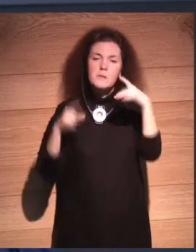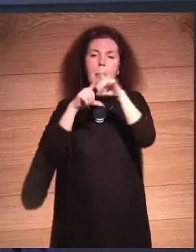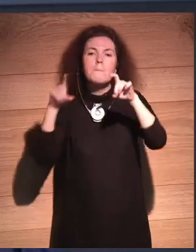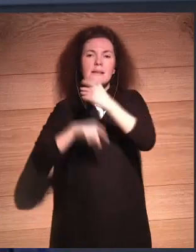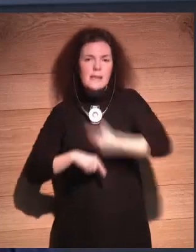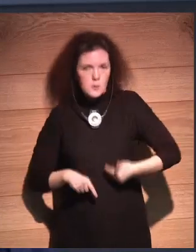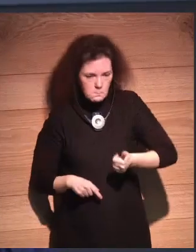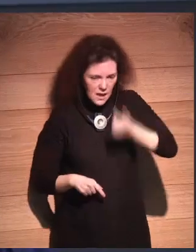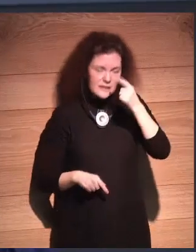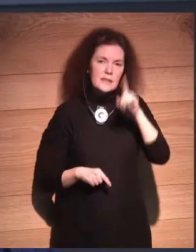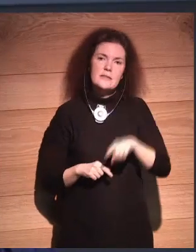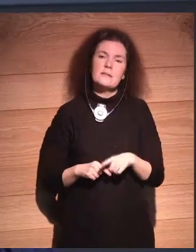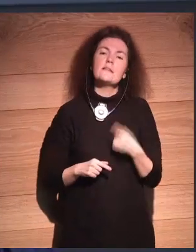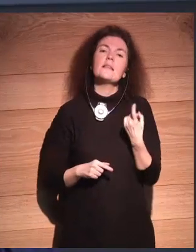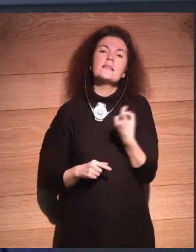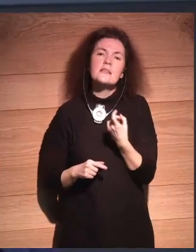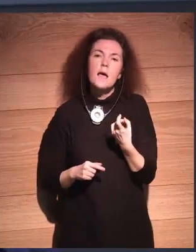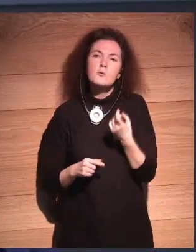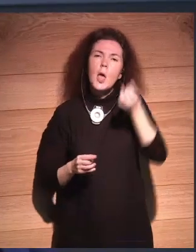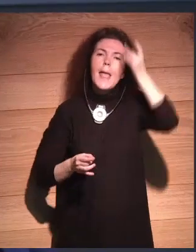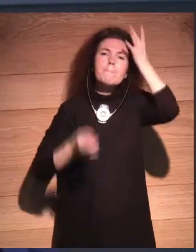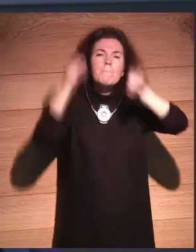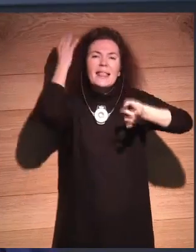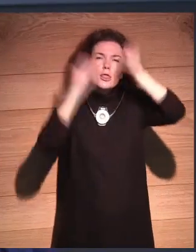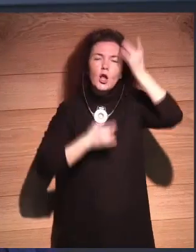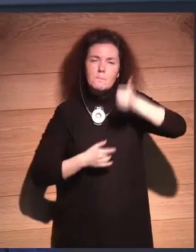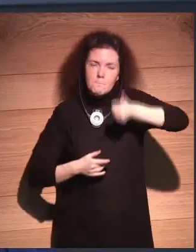empresarios, más inventores,